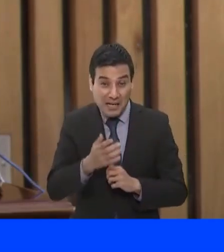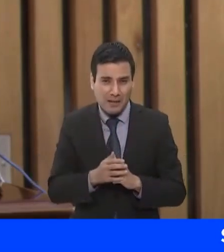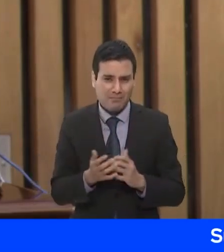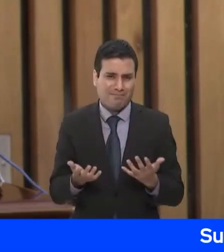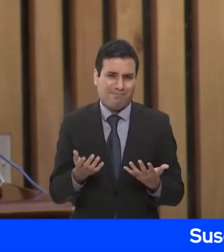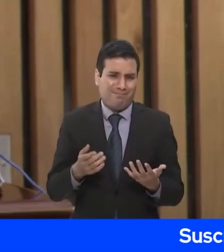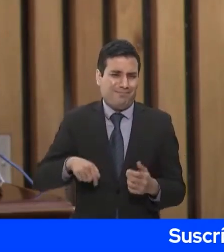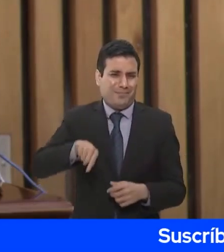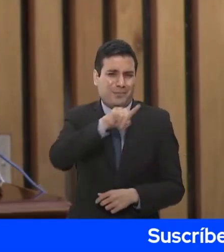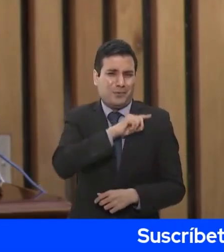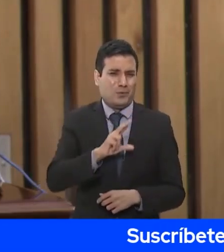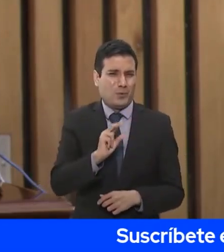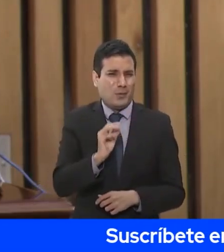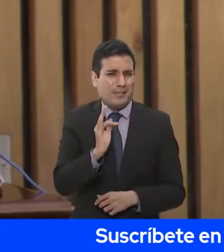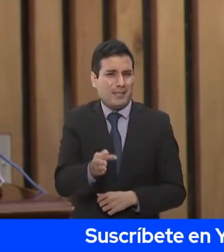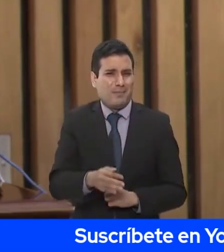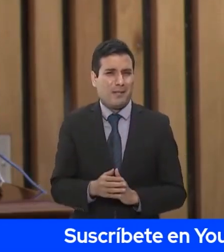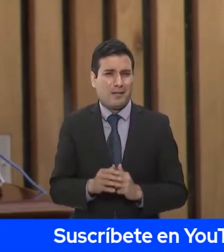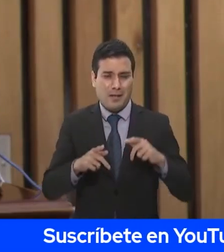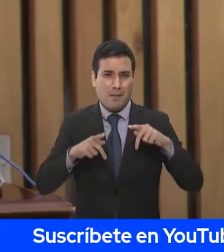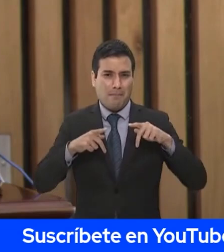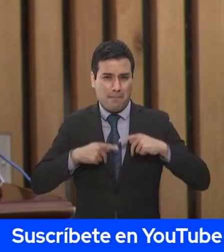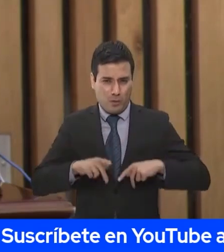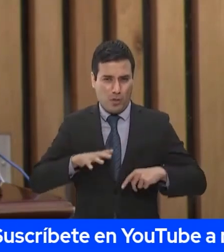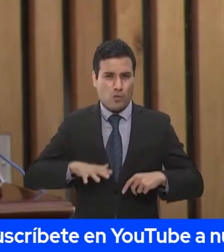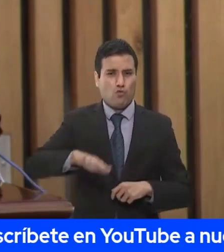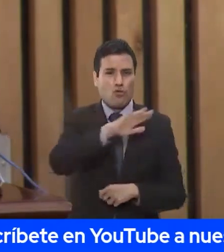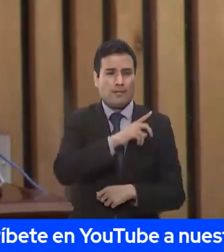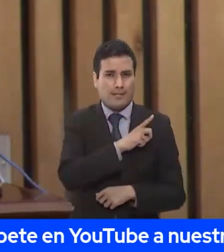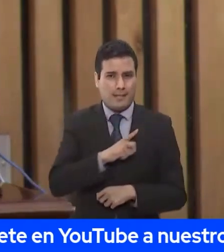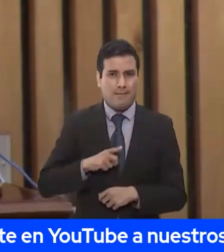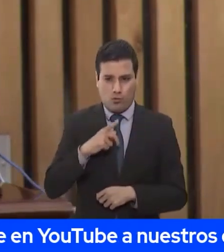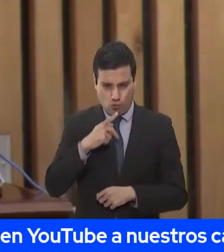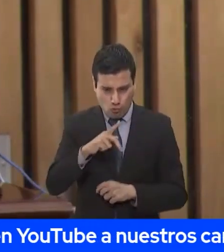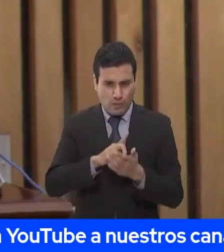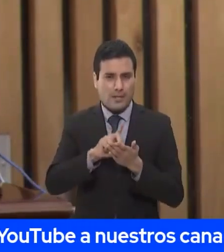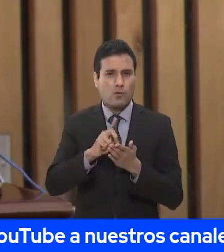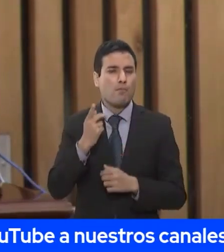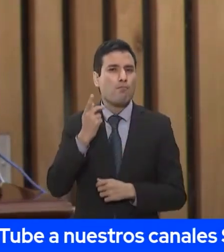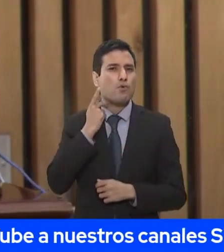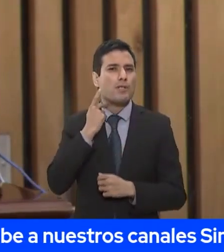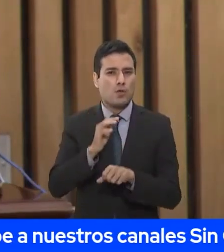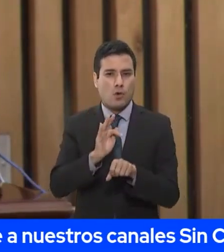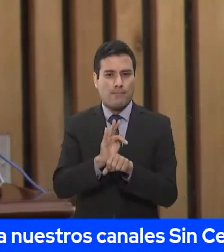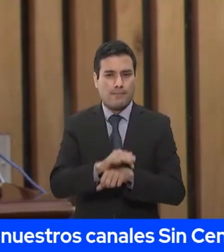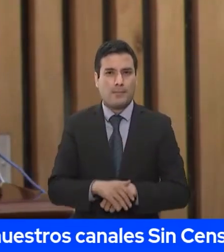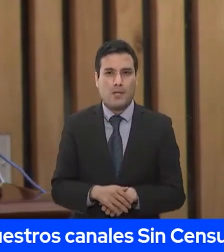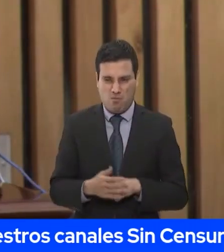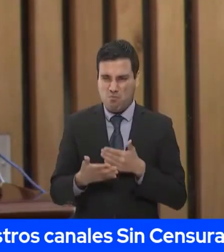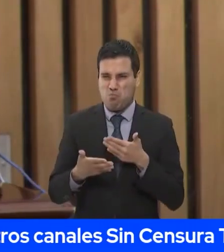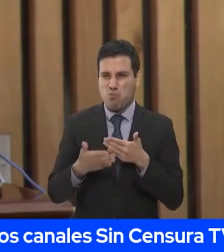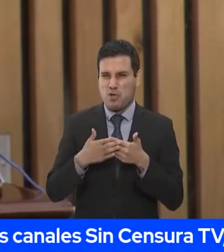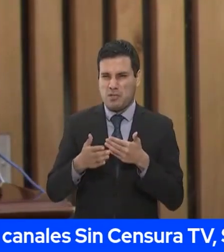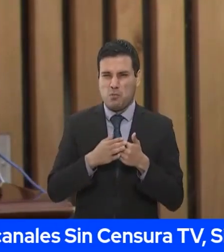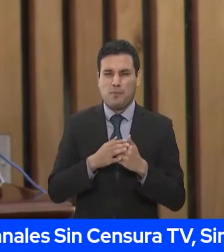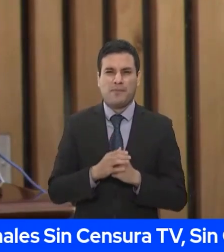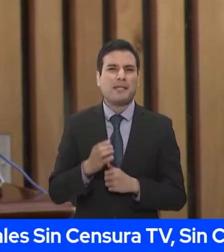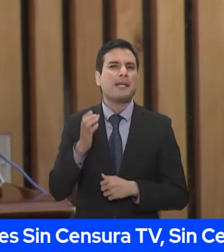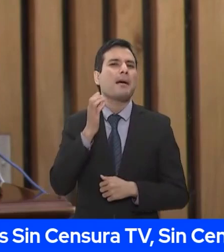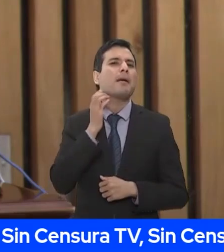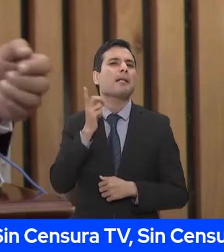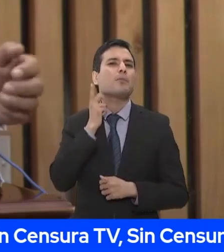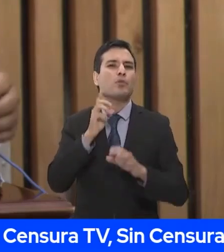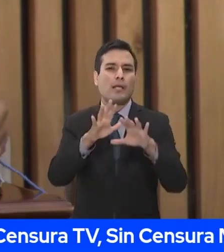y garantizar a los ciudadanos la eficacia de sus derechos políticos. Vamos a presentar en el Congreso de la Unión